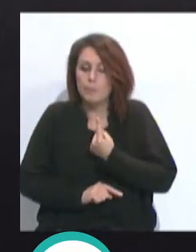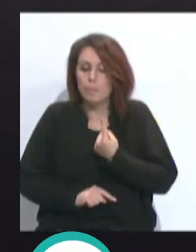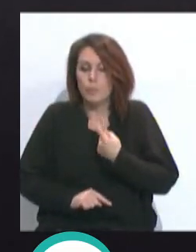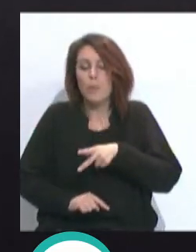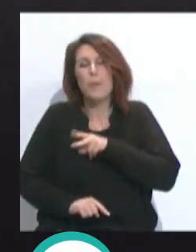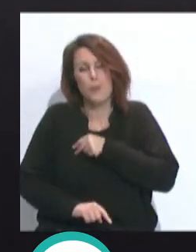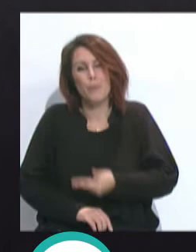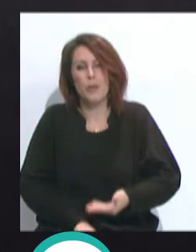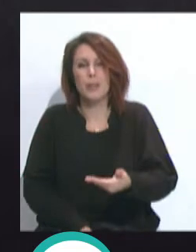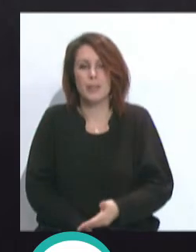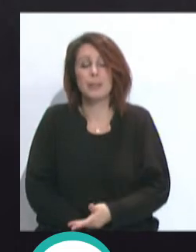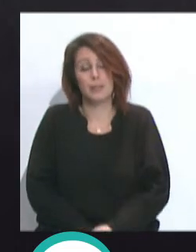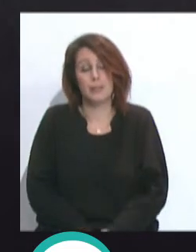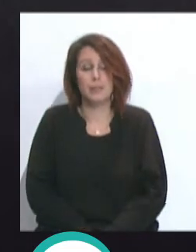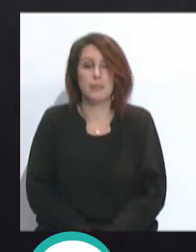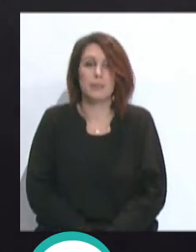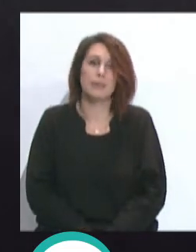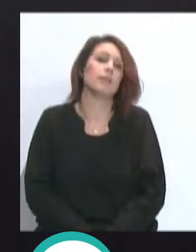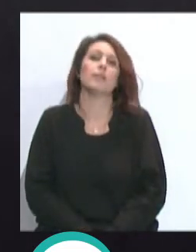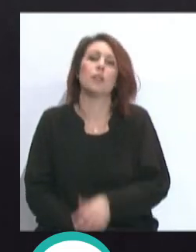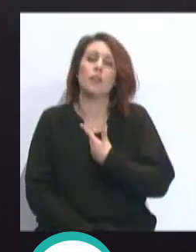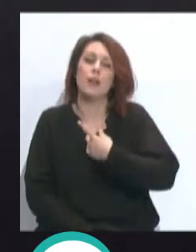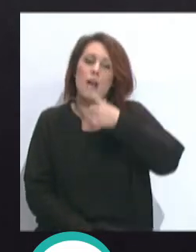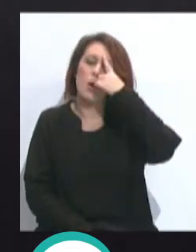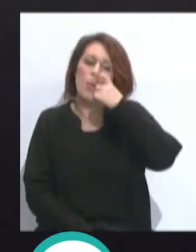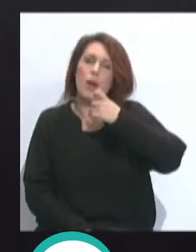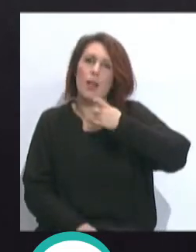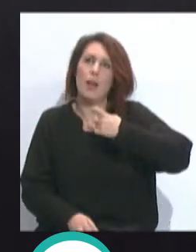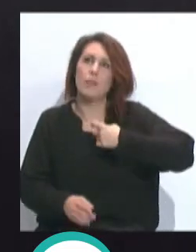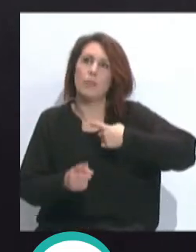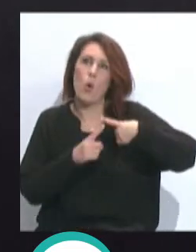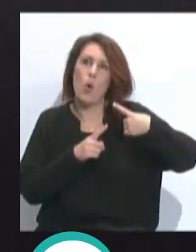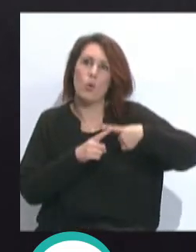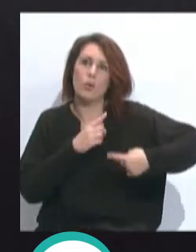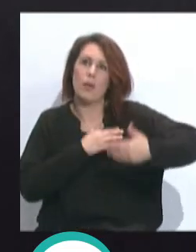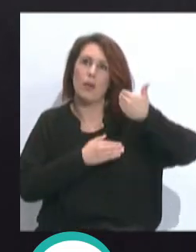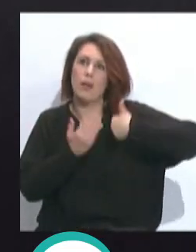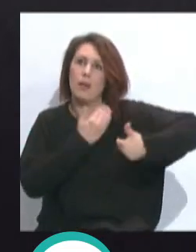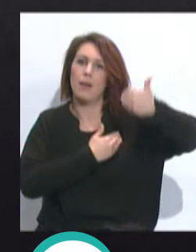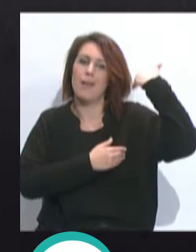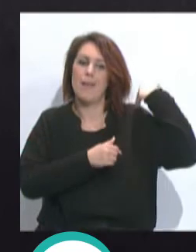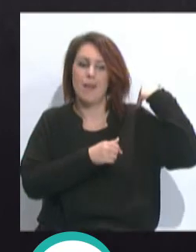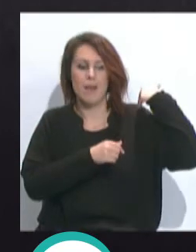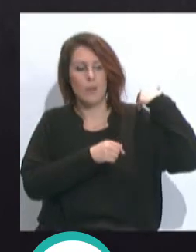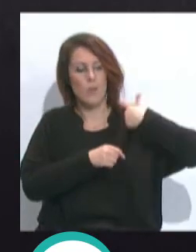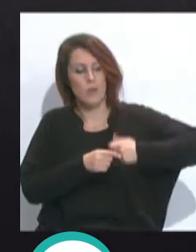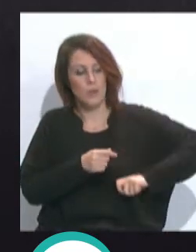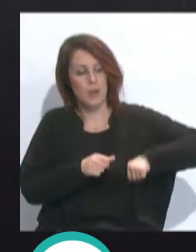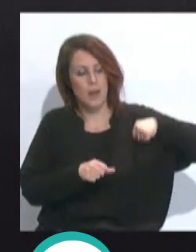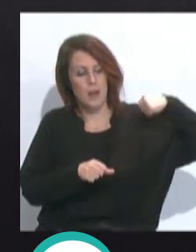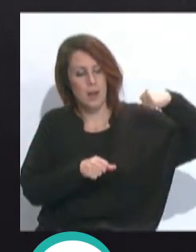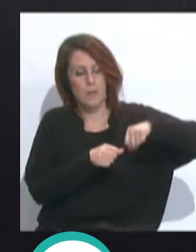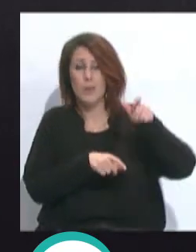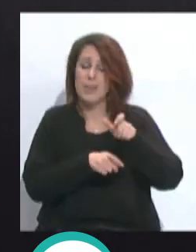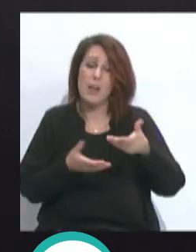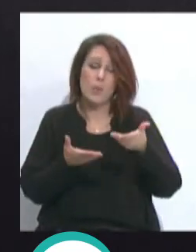un premio tan importante, ¿no? Te recuerdas todas las cosas de tu carrera, la gente que te ha ayudado y